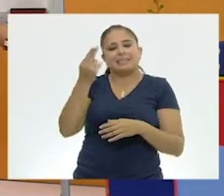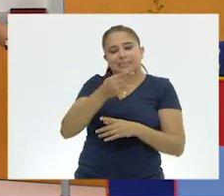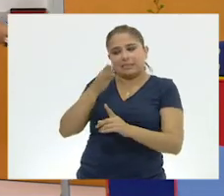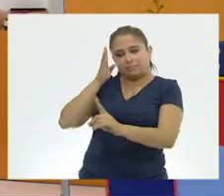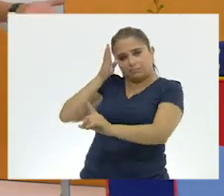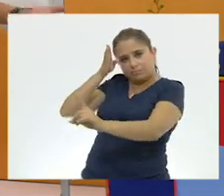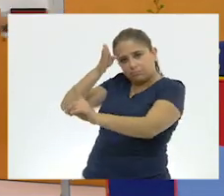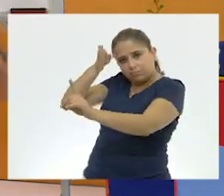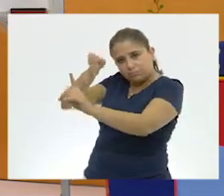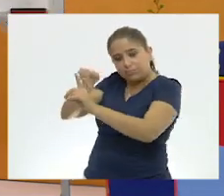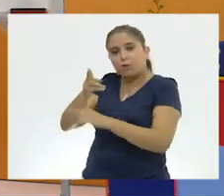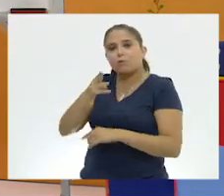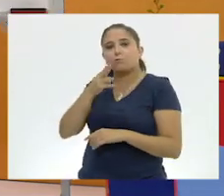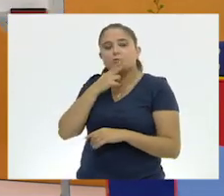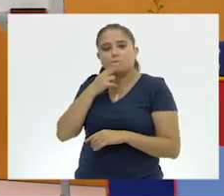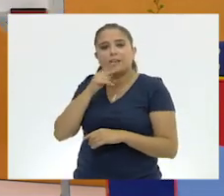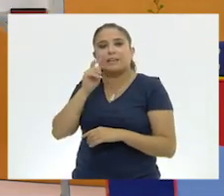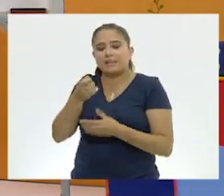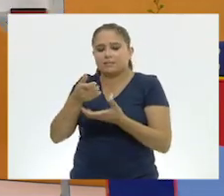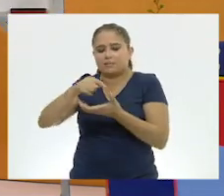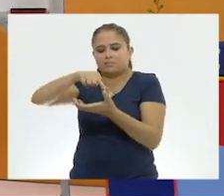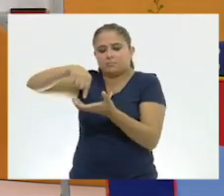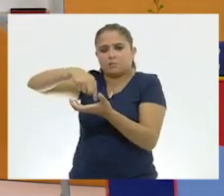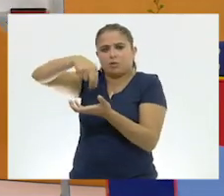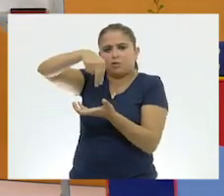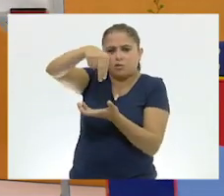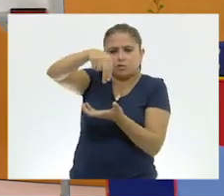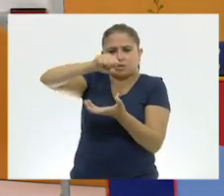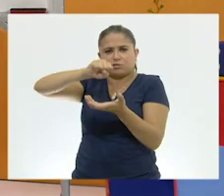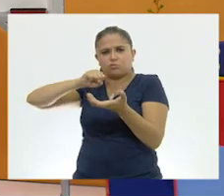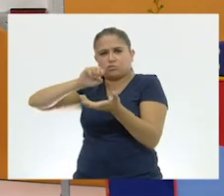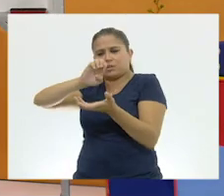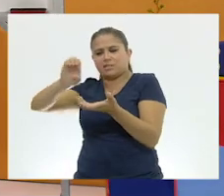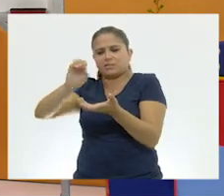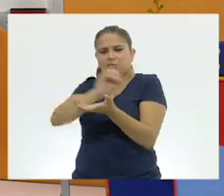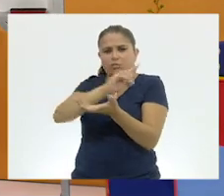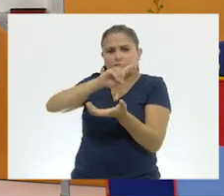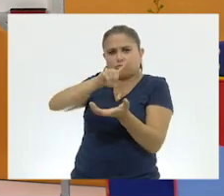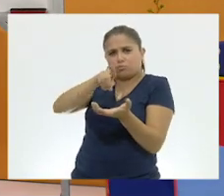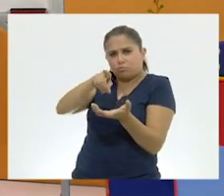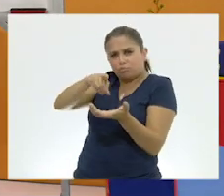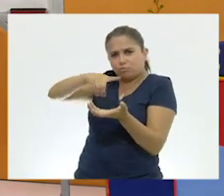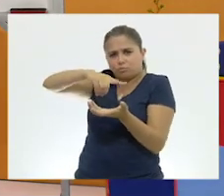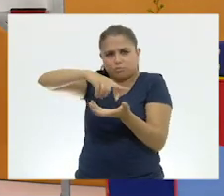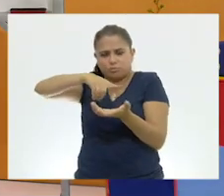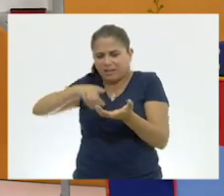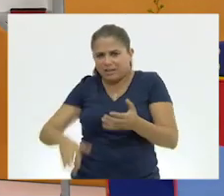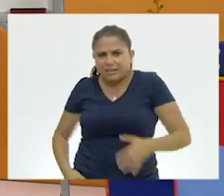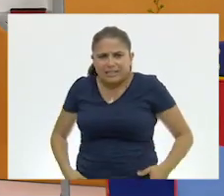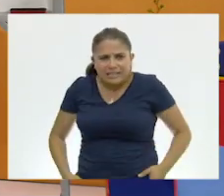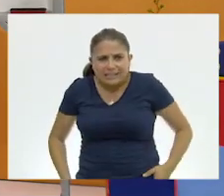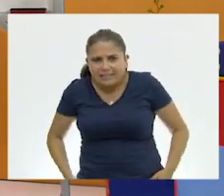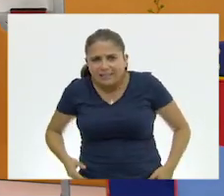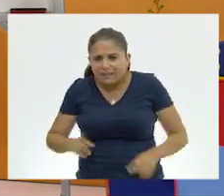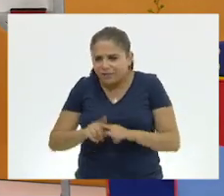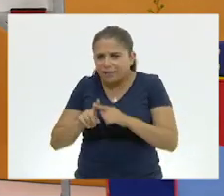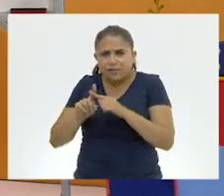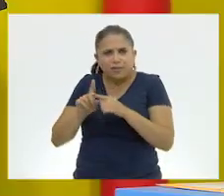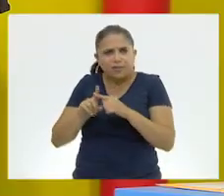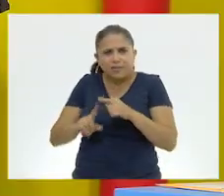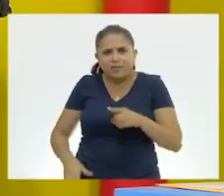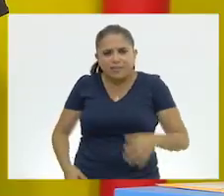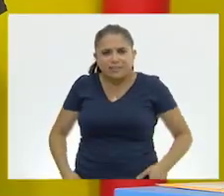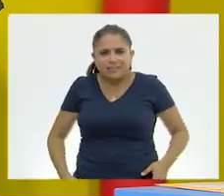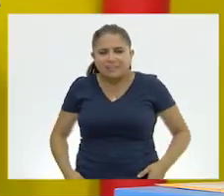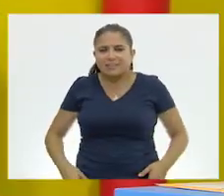y para ello utilizaremos una brújula. Aquí tengo una. Déjame sacarla. Oye, ¿dónde la? Aquí está. Maestra Adri,